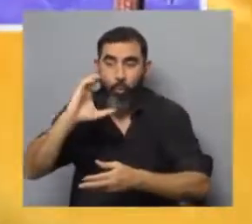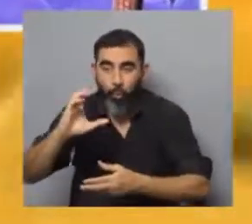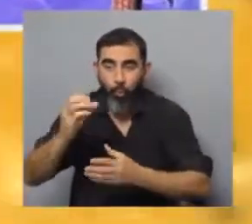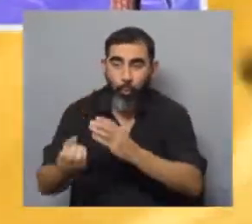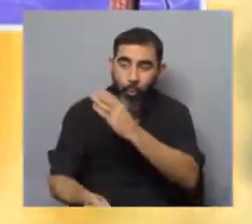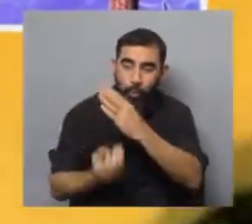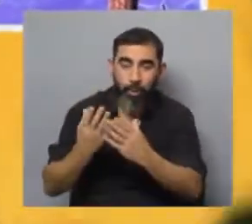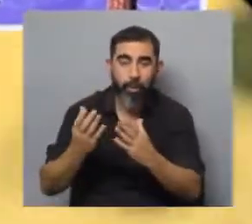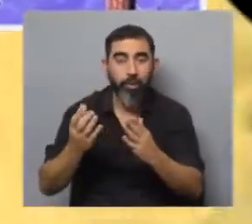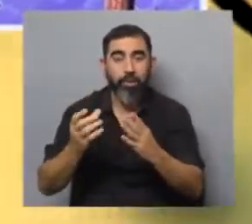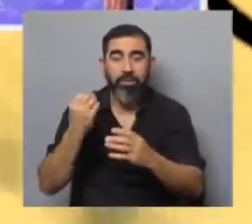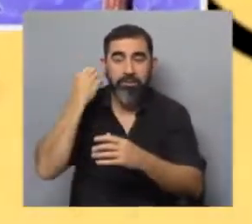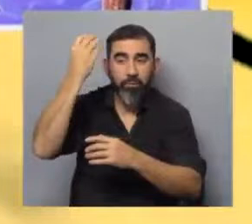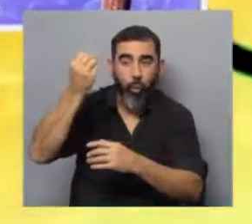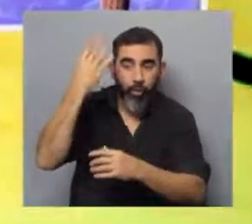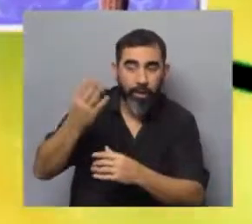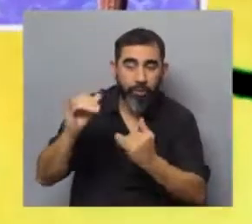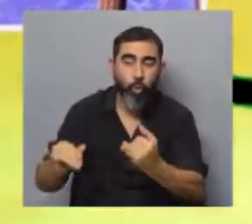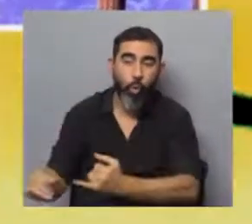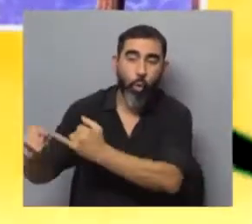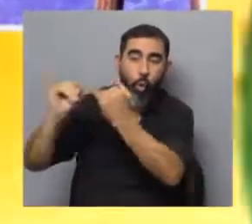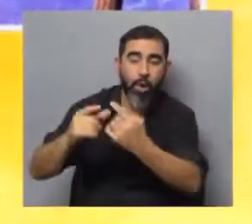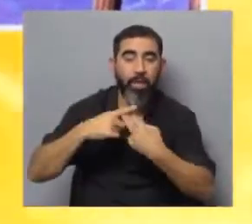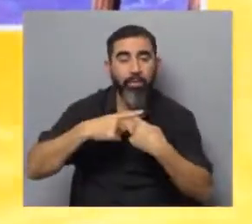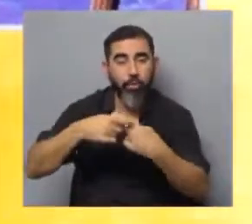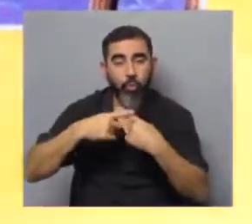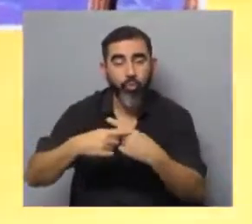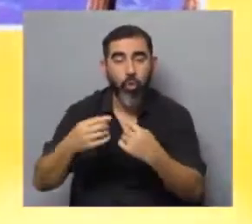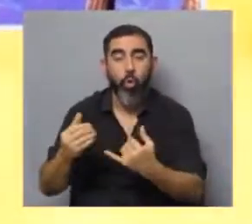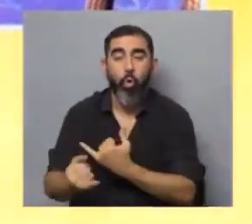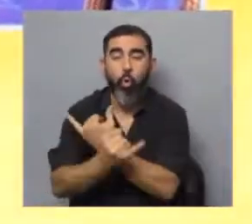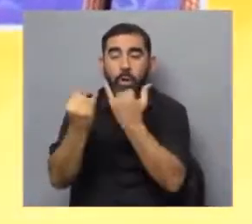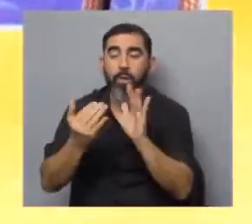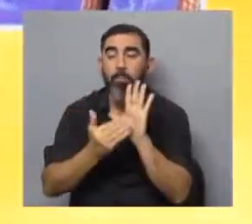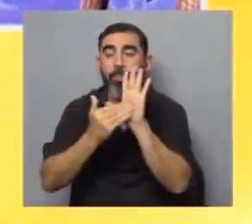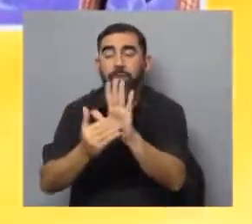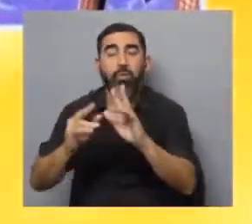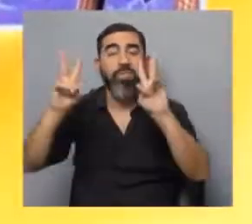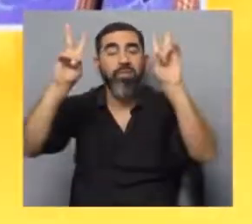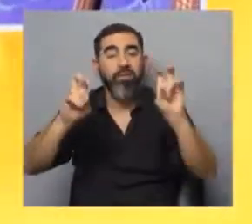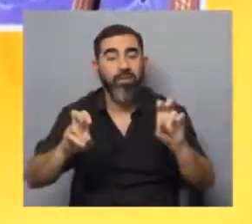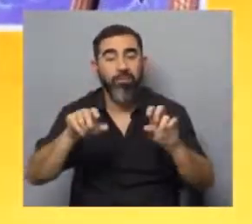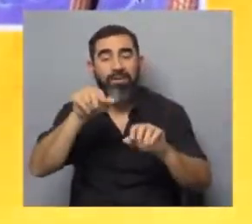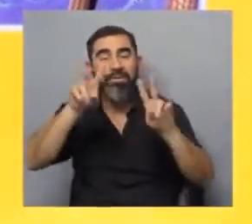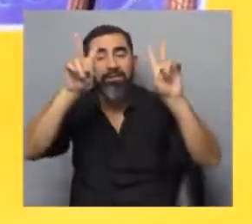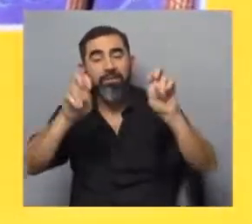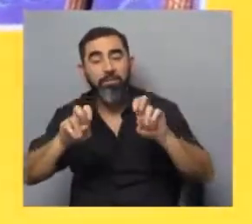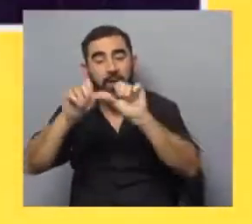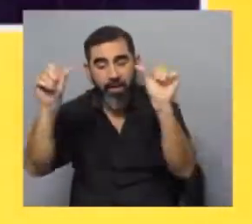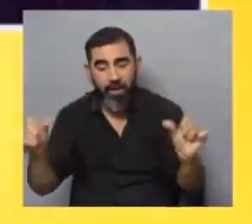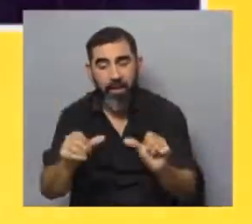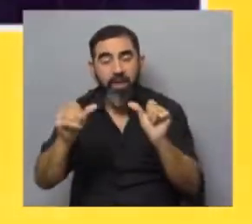armando seminarios, jornadas de discusión, jornadas de presentación de temas en aspectos que, digamos, que hacen a